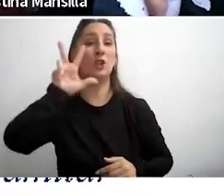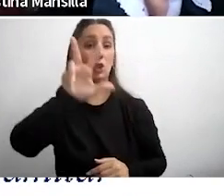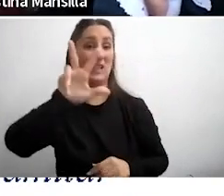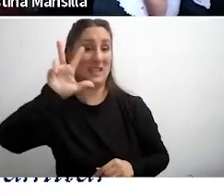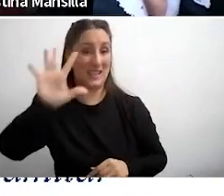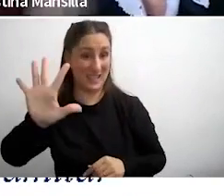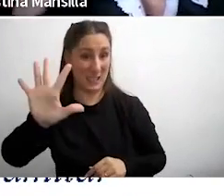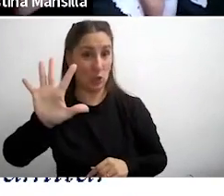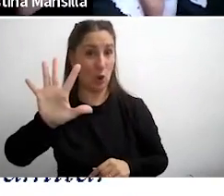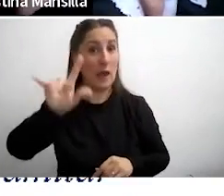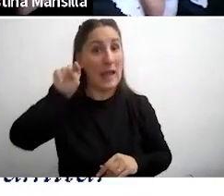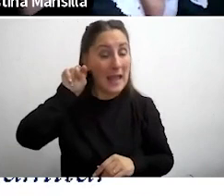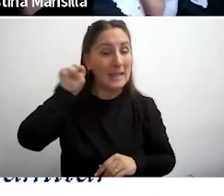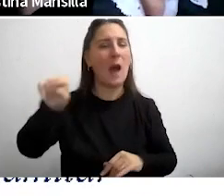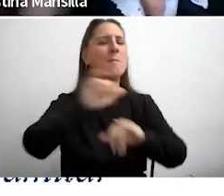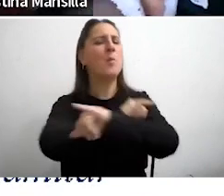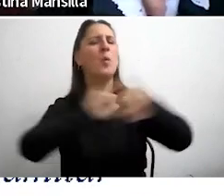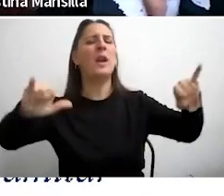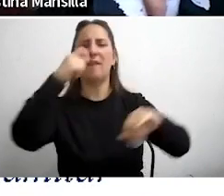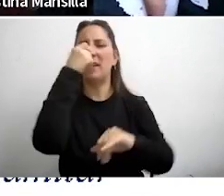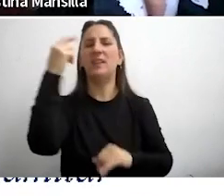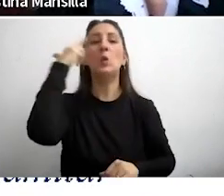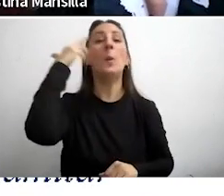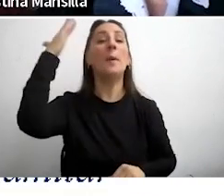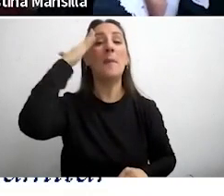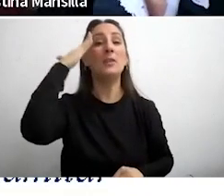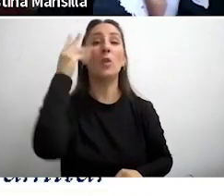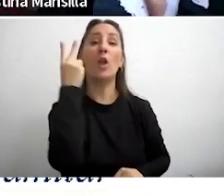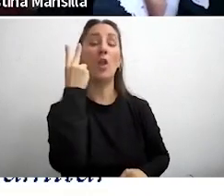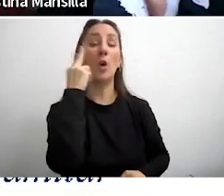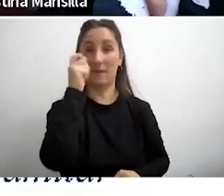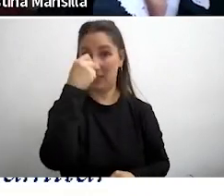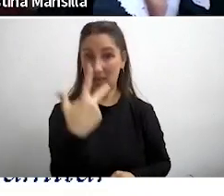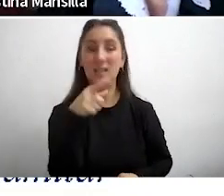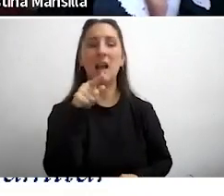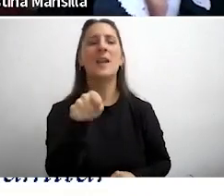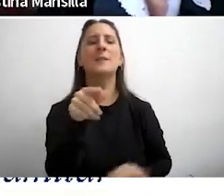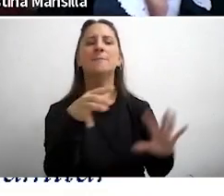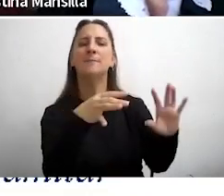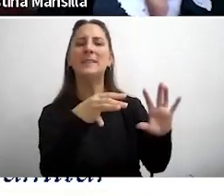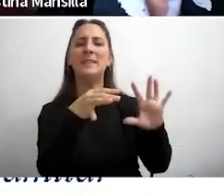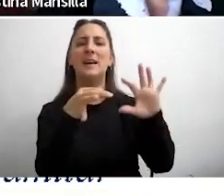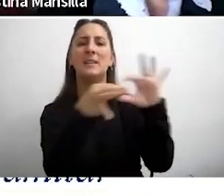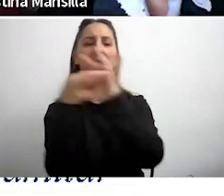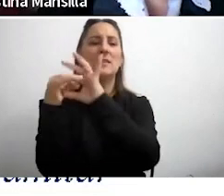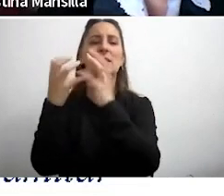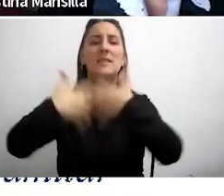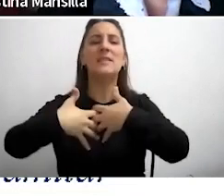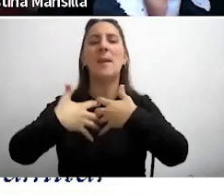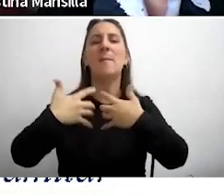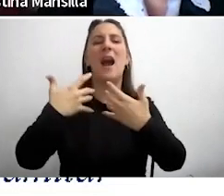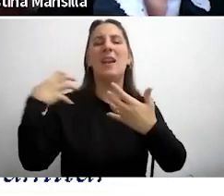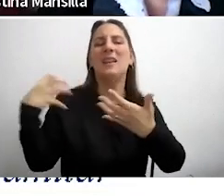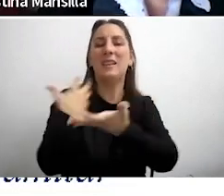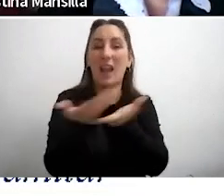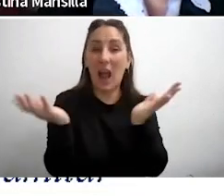5.335, pero está publicada el 29 de marzo, está vinculada al Sistema Integral de Recupero, más